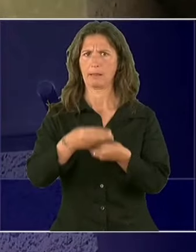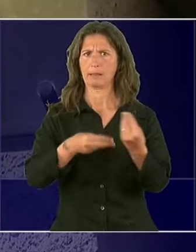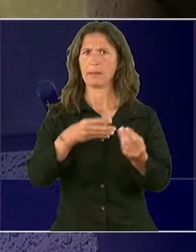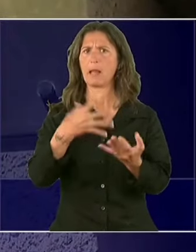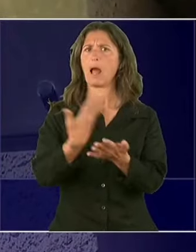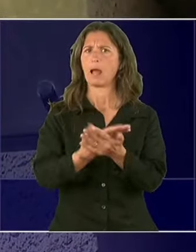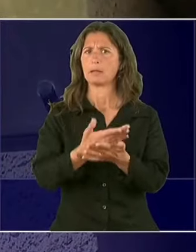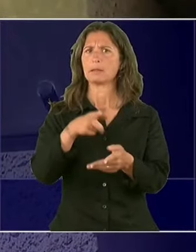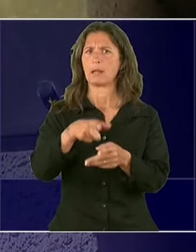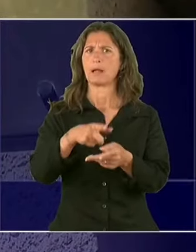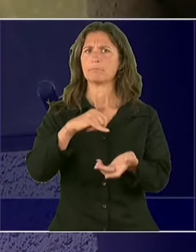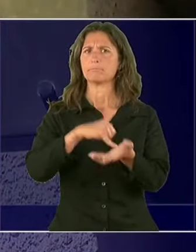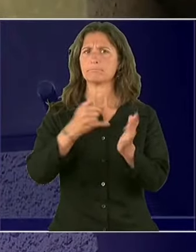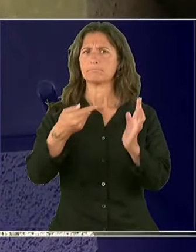según un plan preconcebido